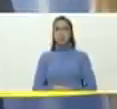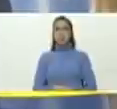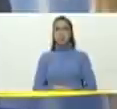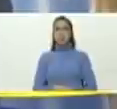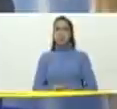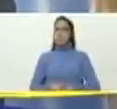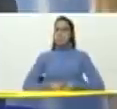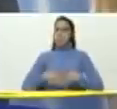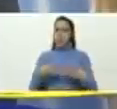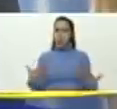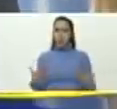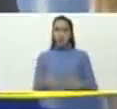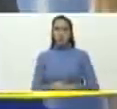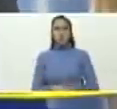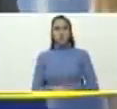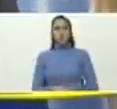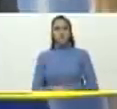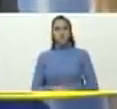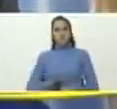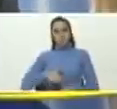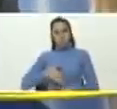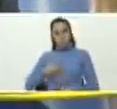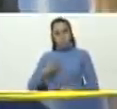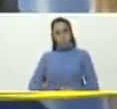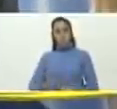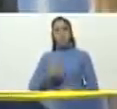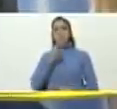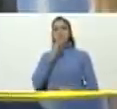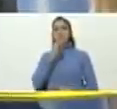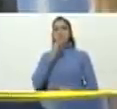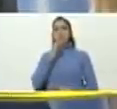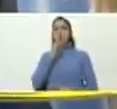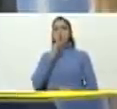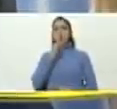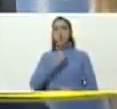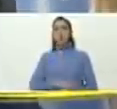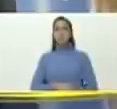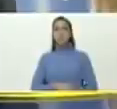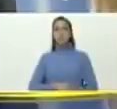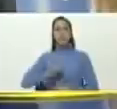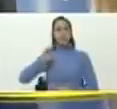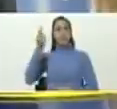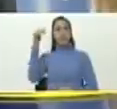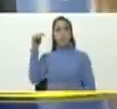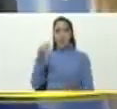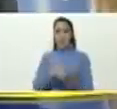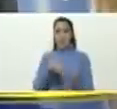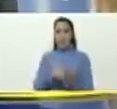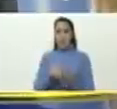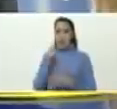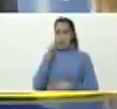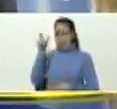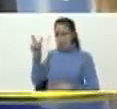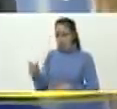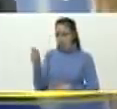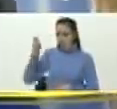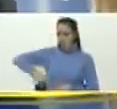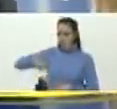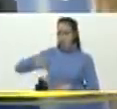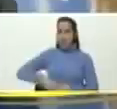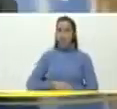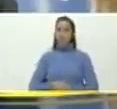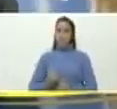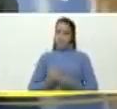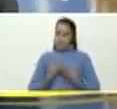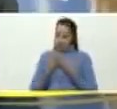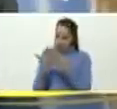Para poder ventilar por primera vez, fiscal, poder